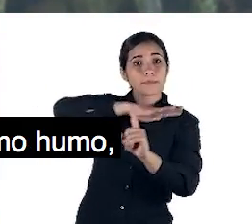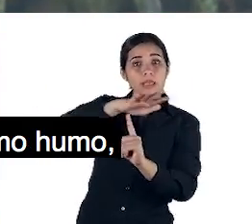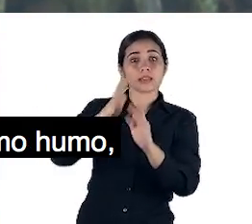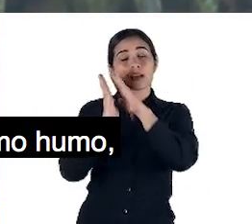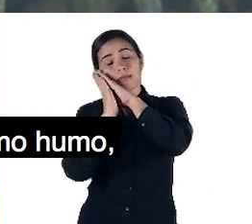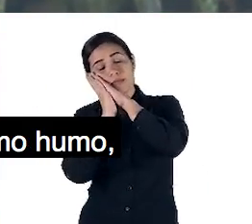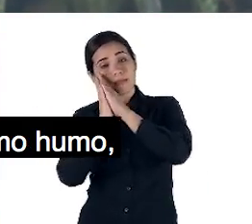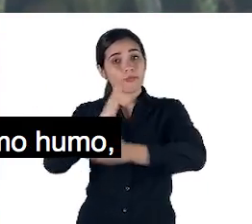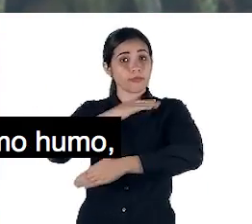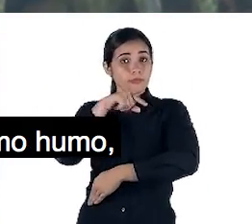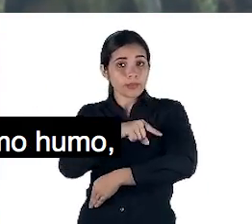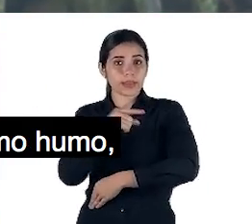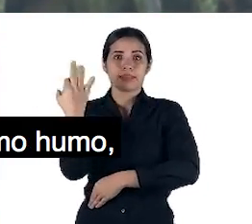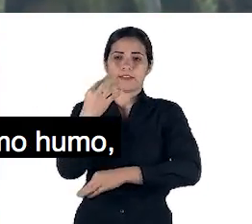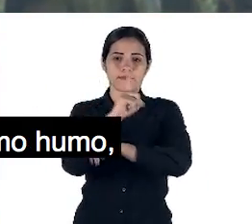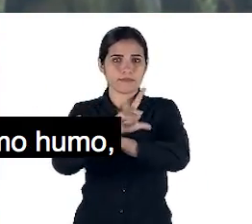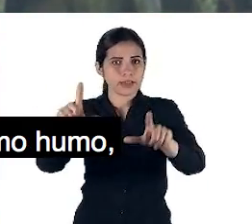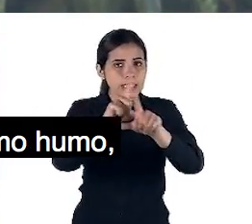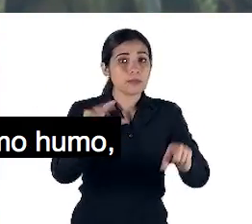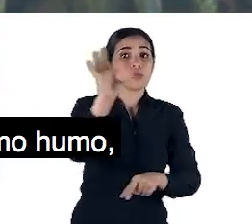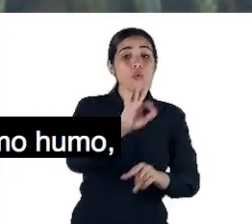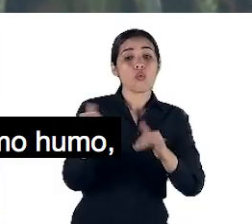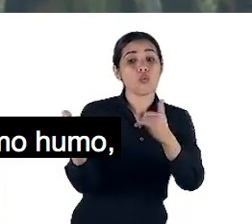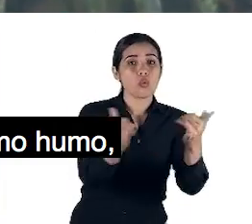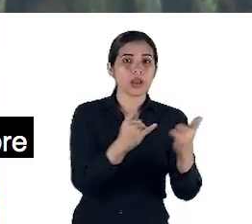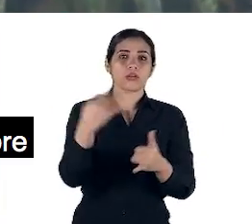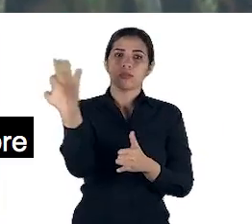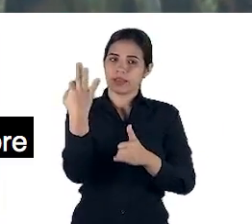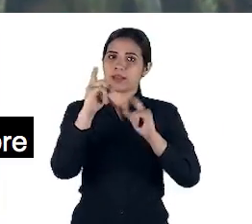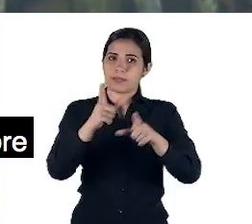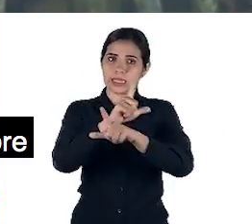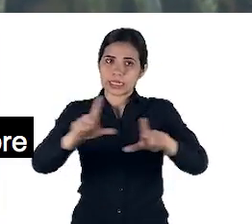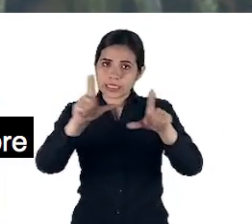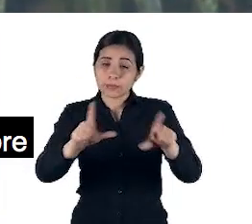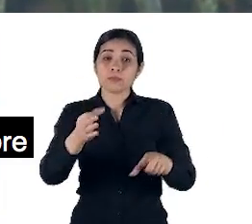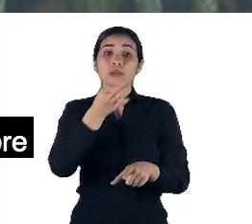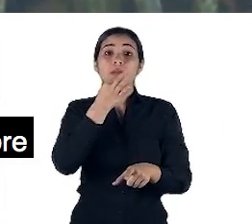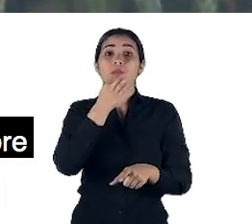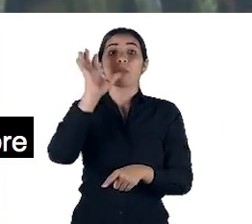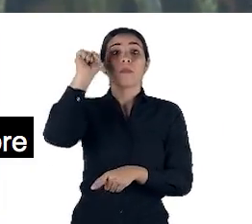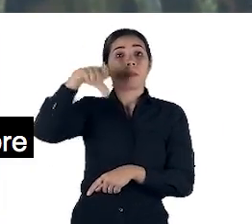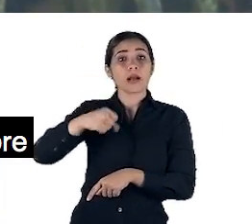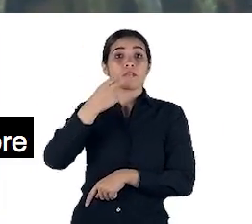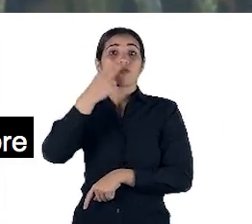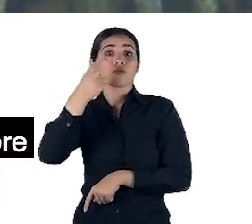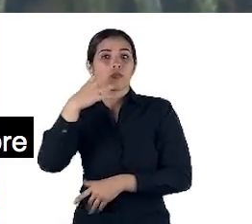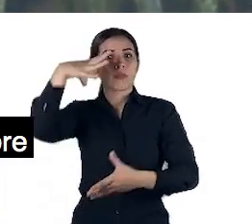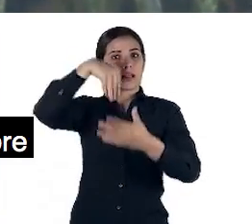donde juegue esté aseado, no haya contaminantes como humo, que los papás si fuman